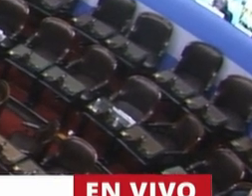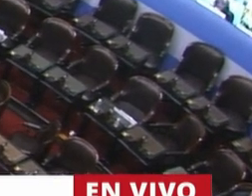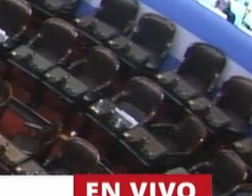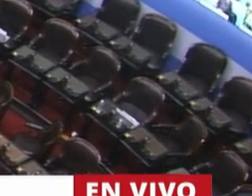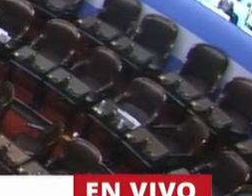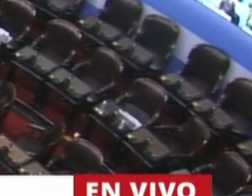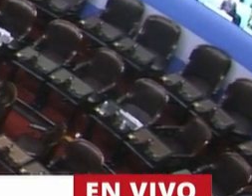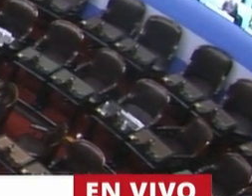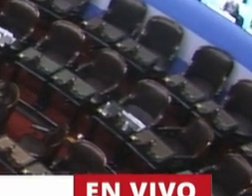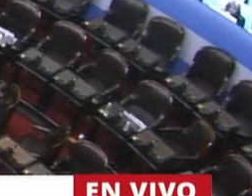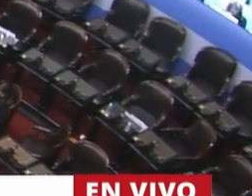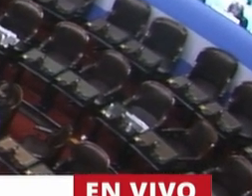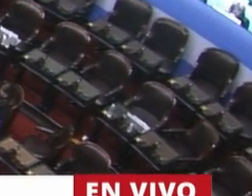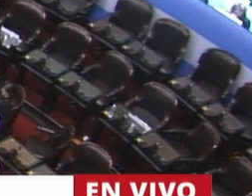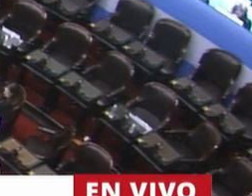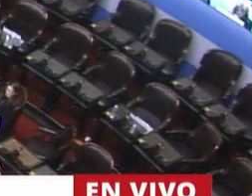pas